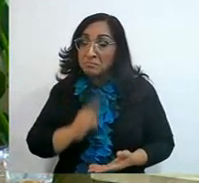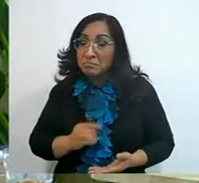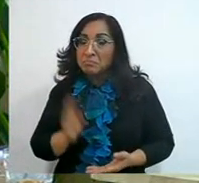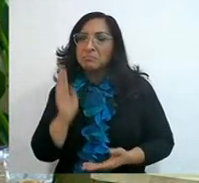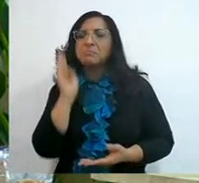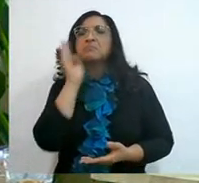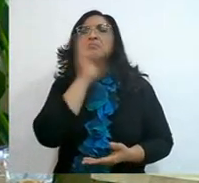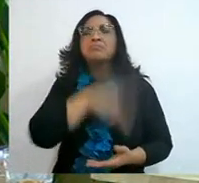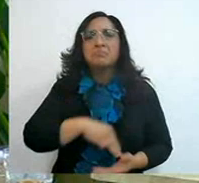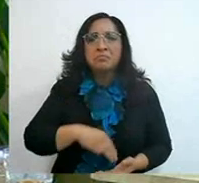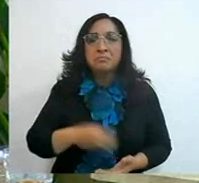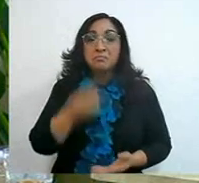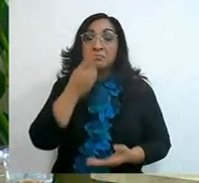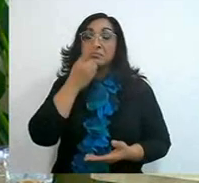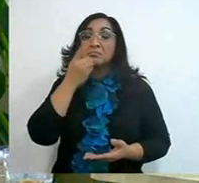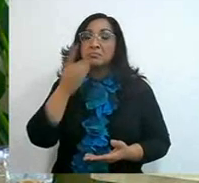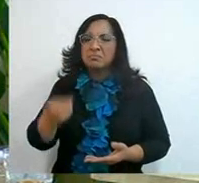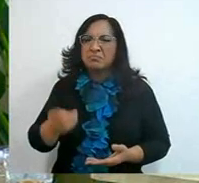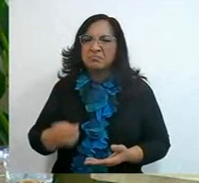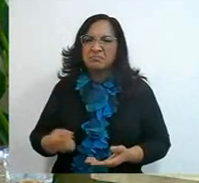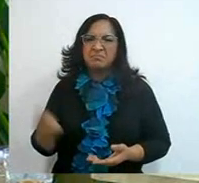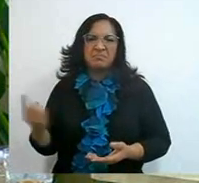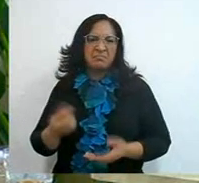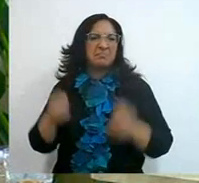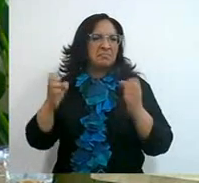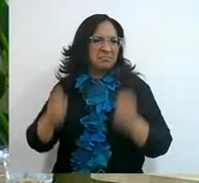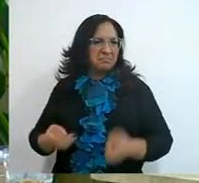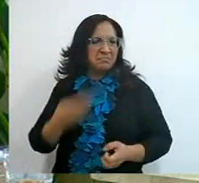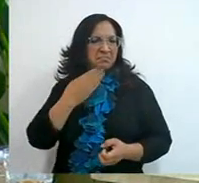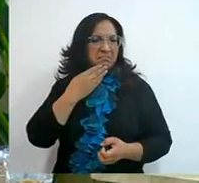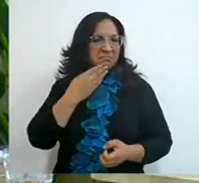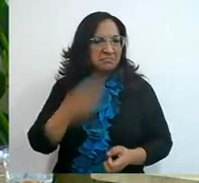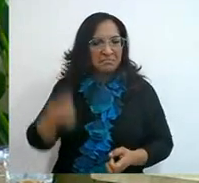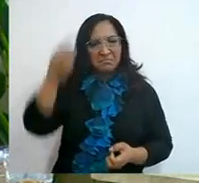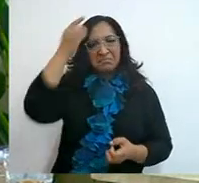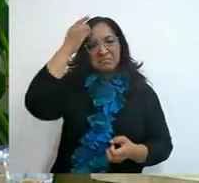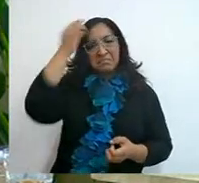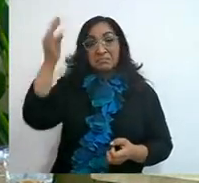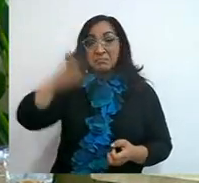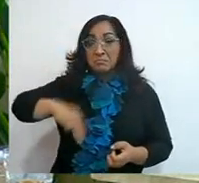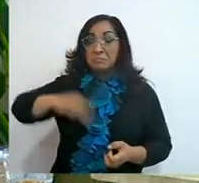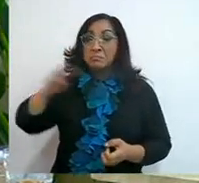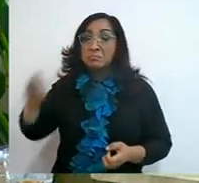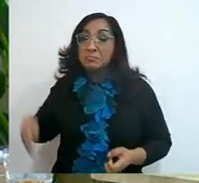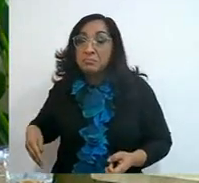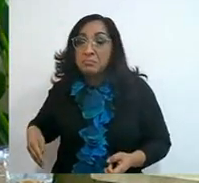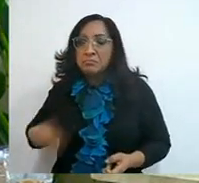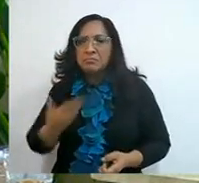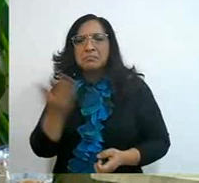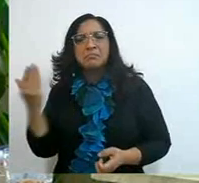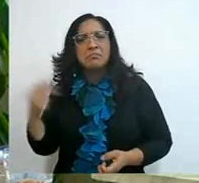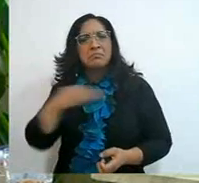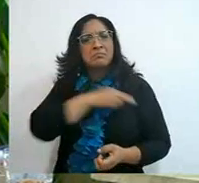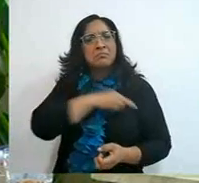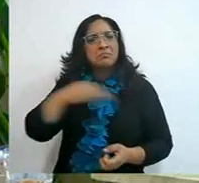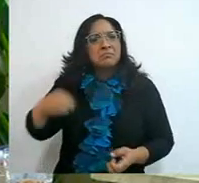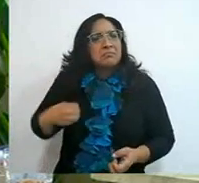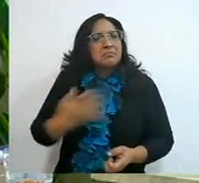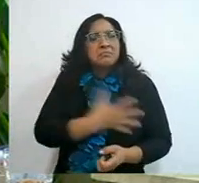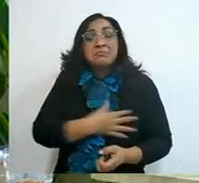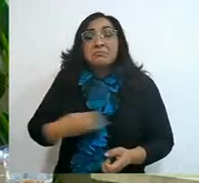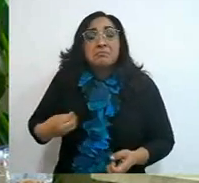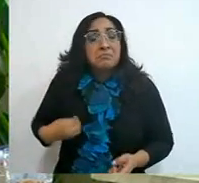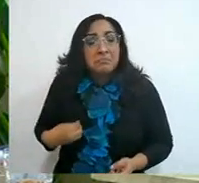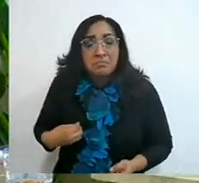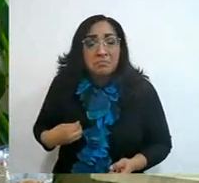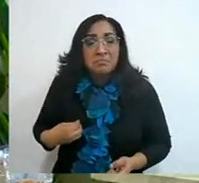Dios había matado a nuestro hijo. No se miden, la gente no se mide